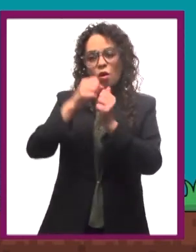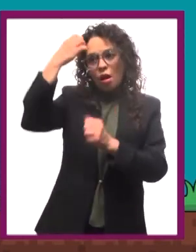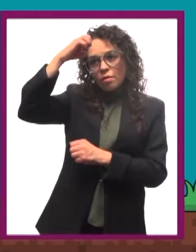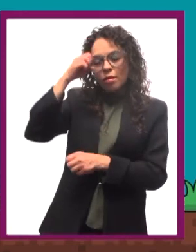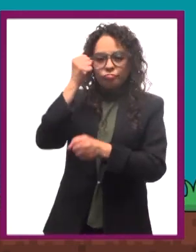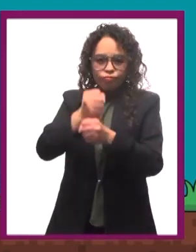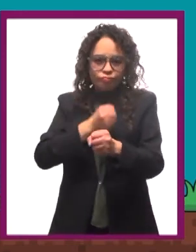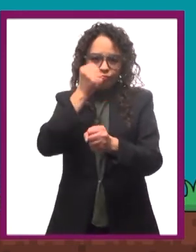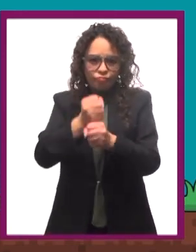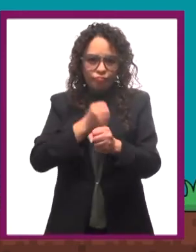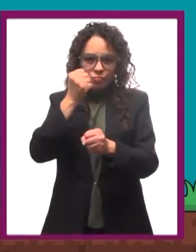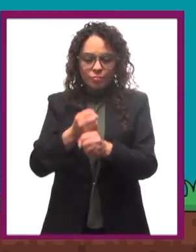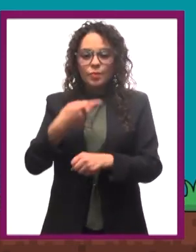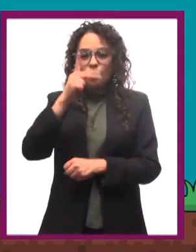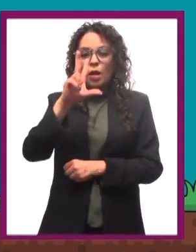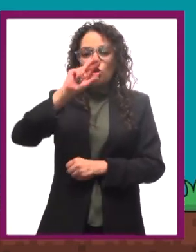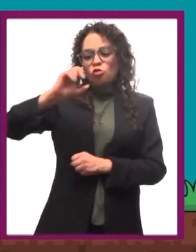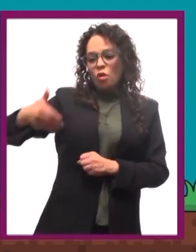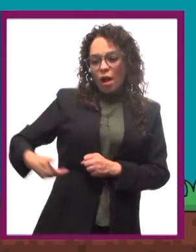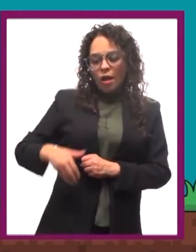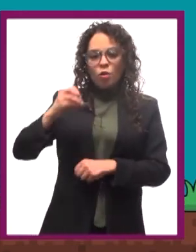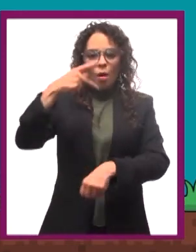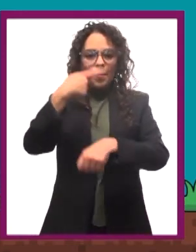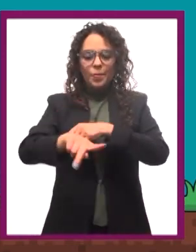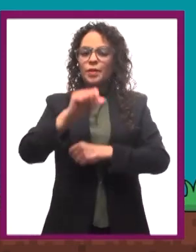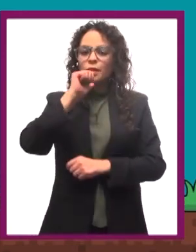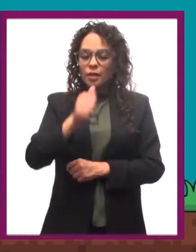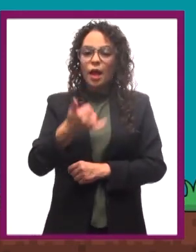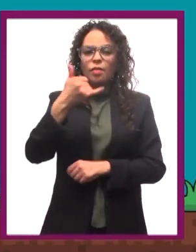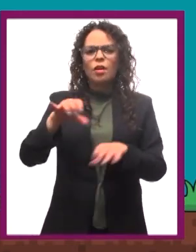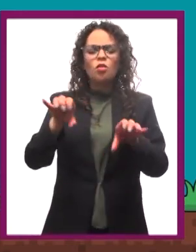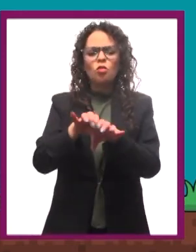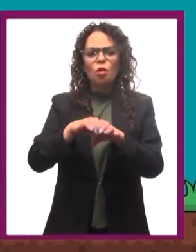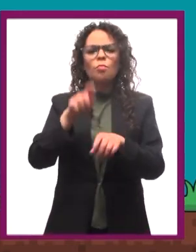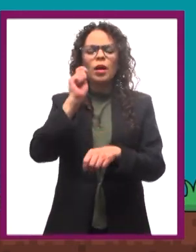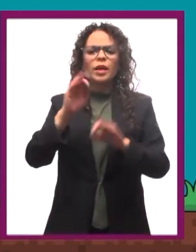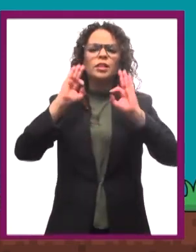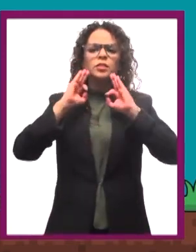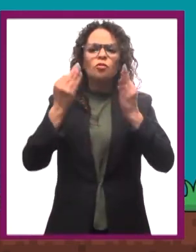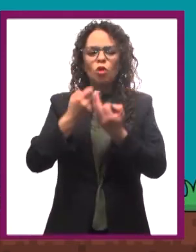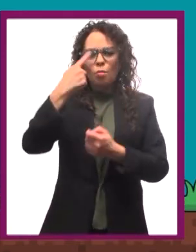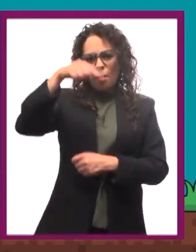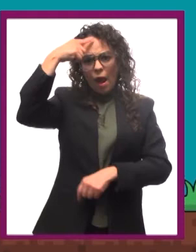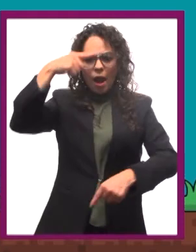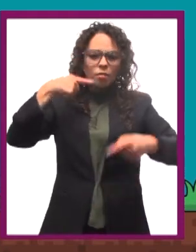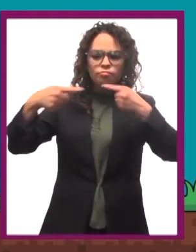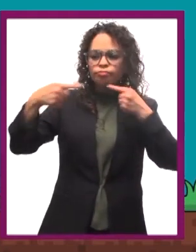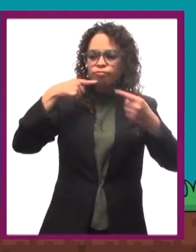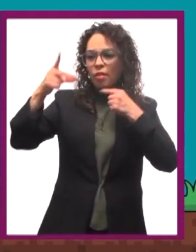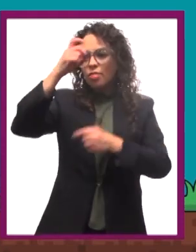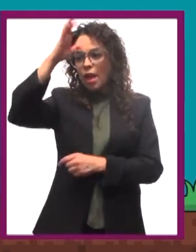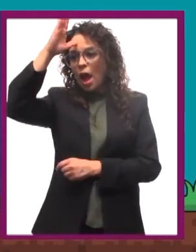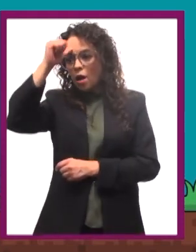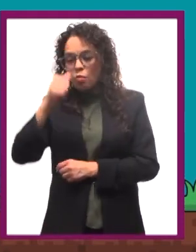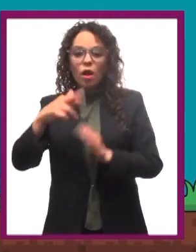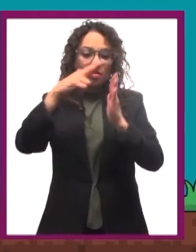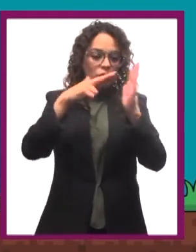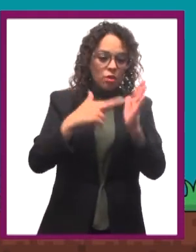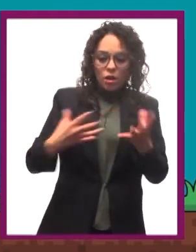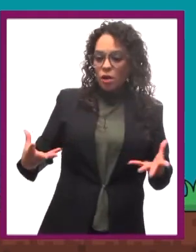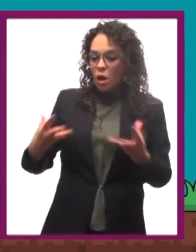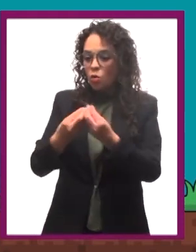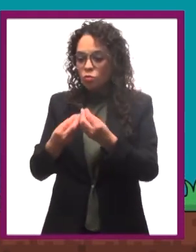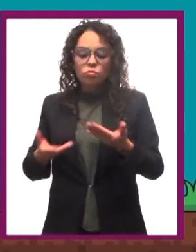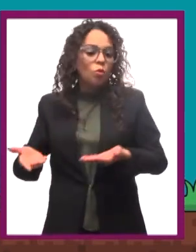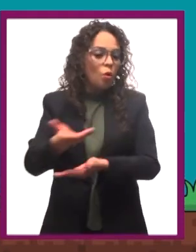sin consecuencias y de poner en práctica también consensos y formas de ponerse de acuerdo y de decidir reglas en conjunto o de